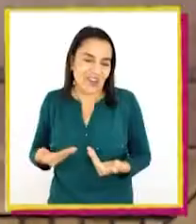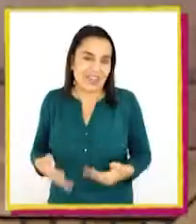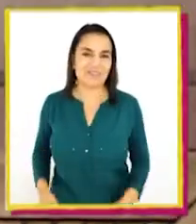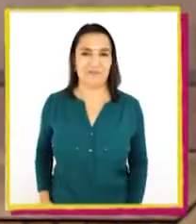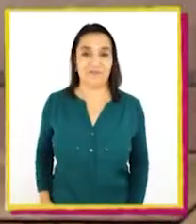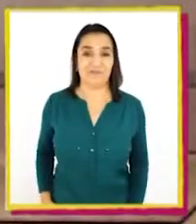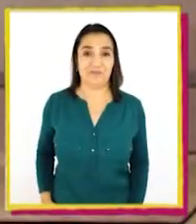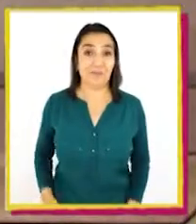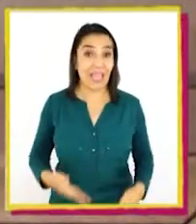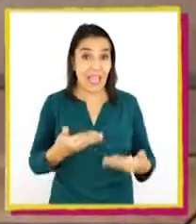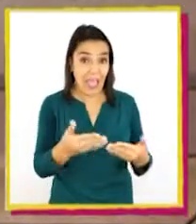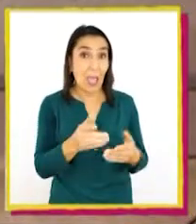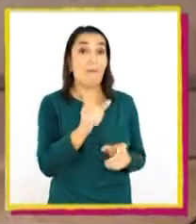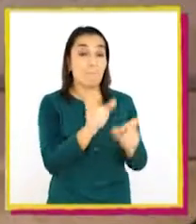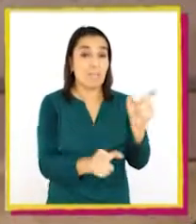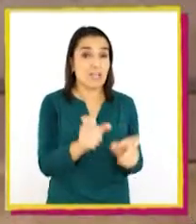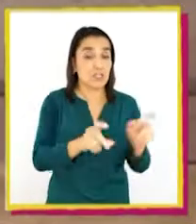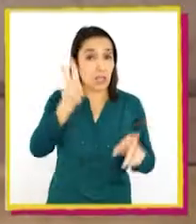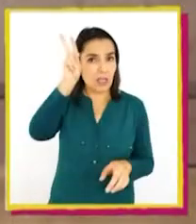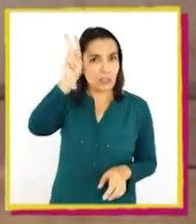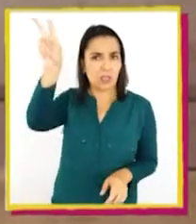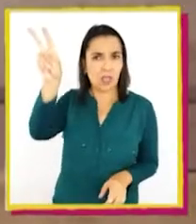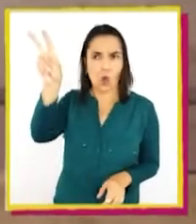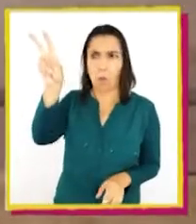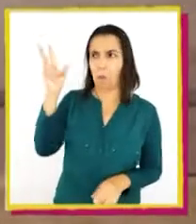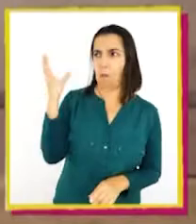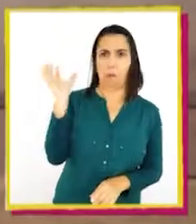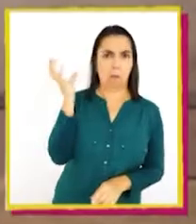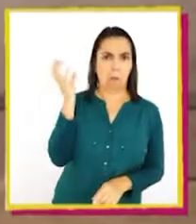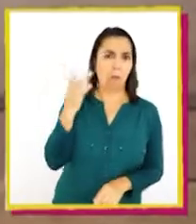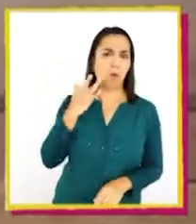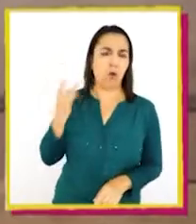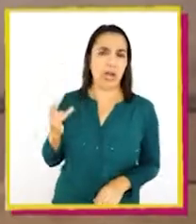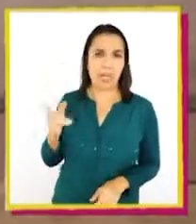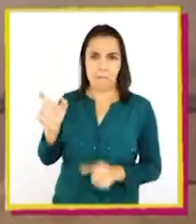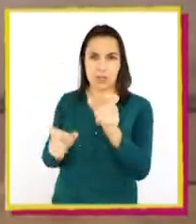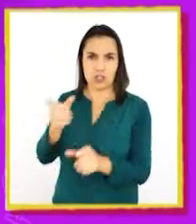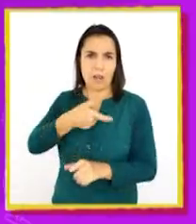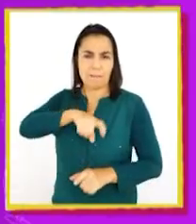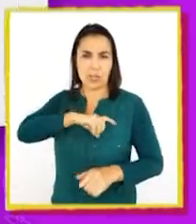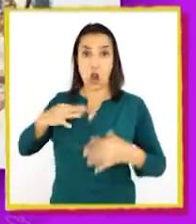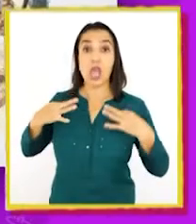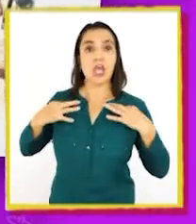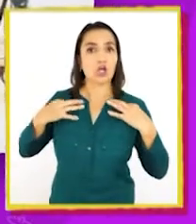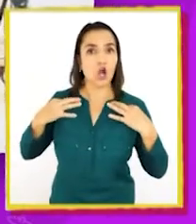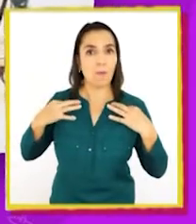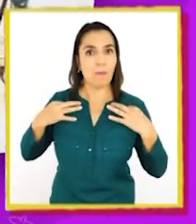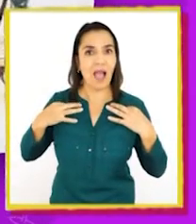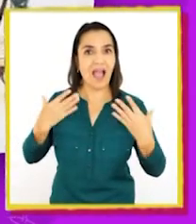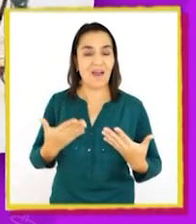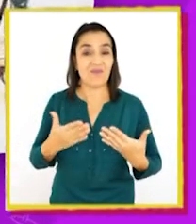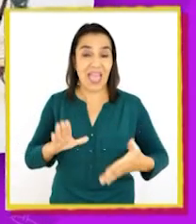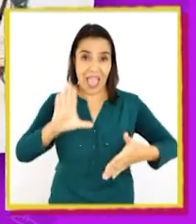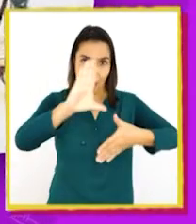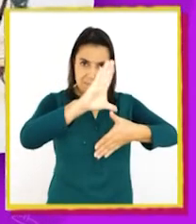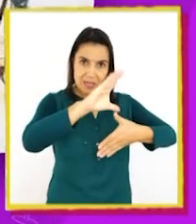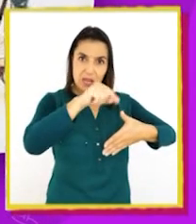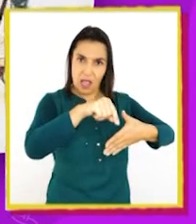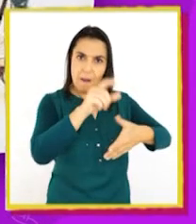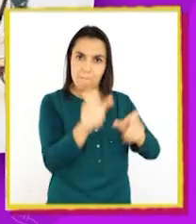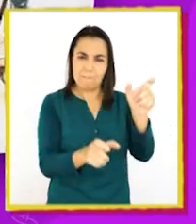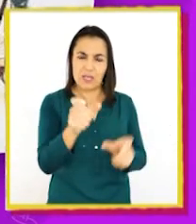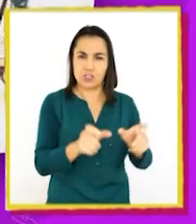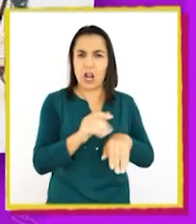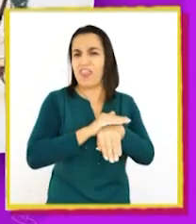tiempos. En el caso de los indígenas, ellos no entendían por qué los españoles andaban vestidos. Pues en América, las personas andaban